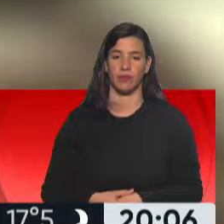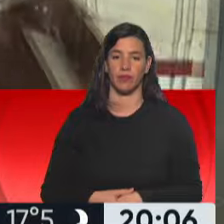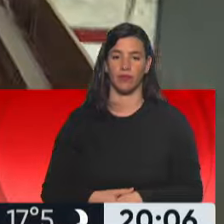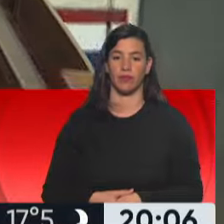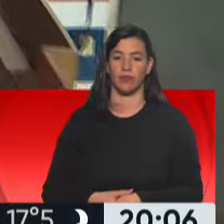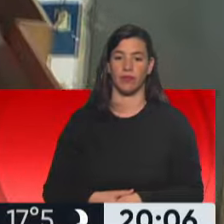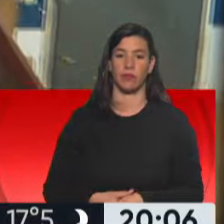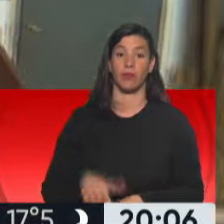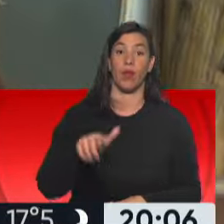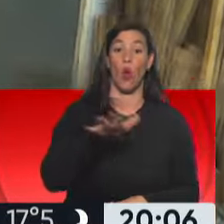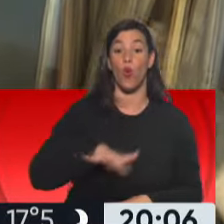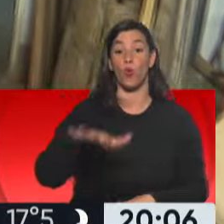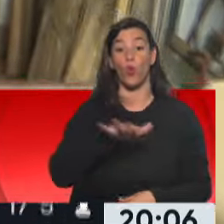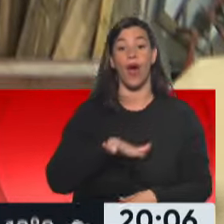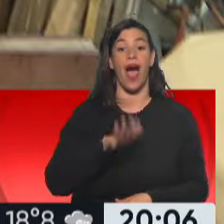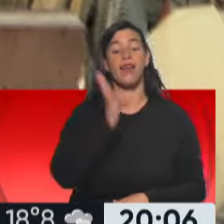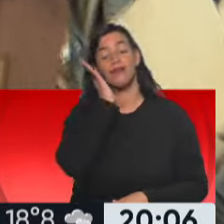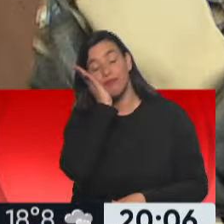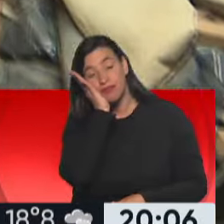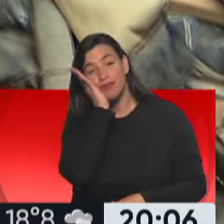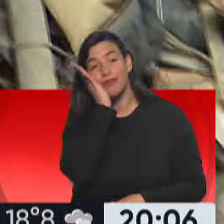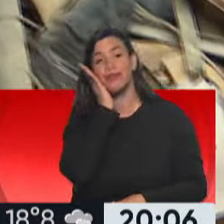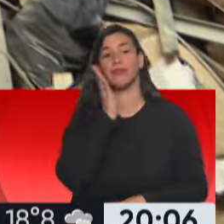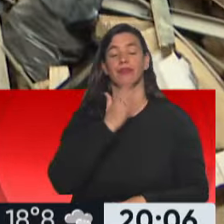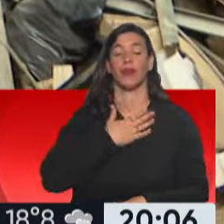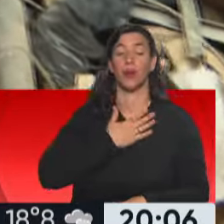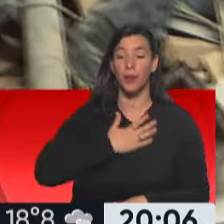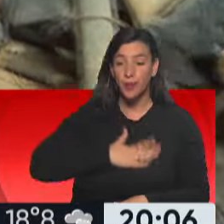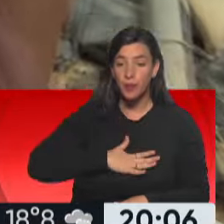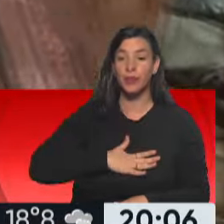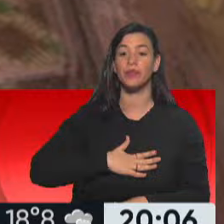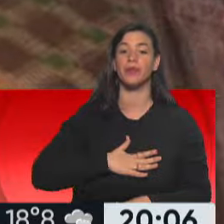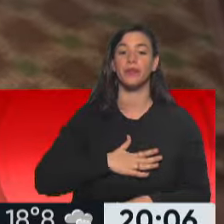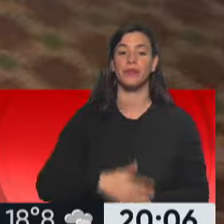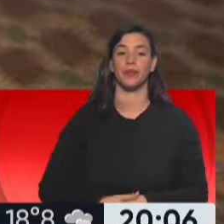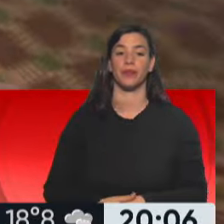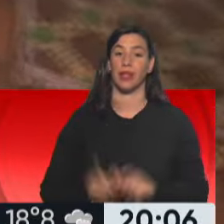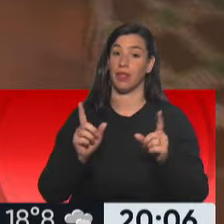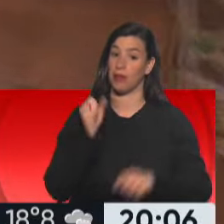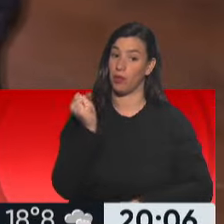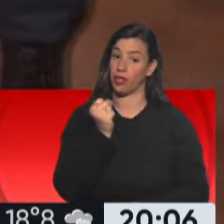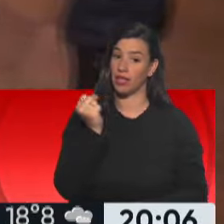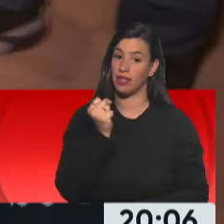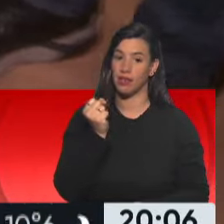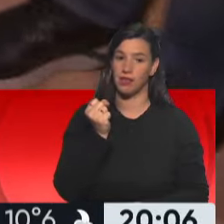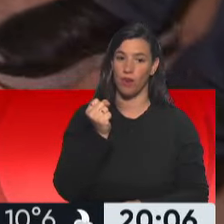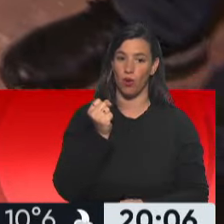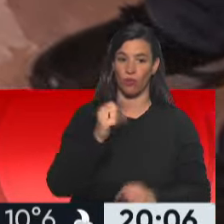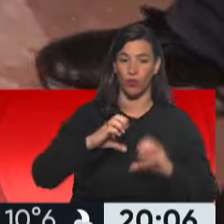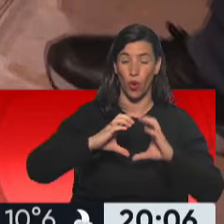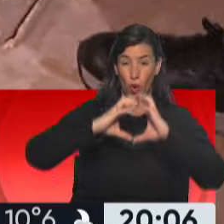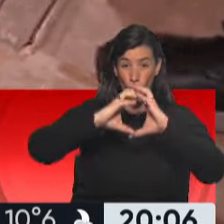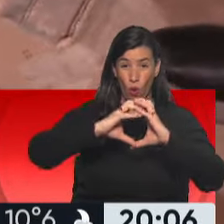Este era el lugar de descanso, acá están los colchones donde dormían. Y además, importantísimo, la turbina de aire.